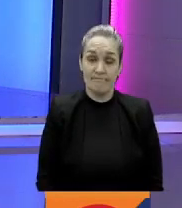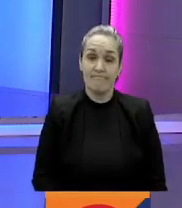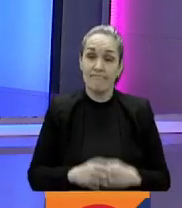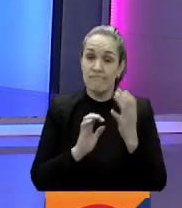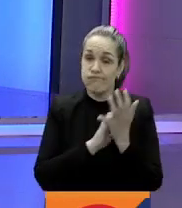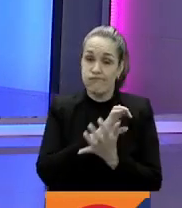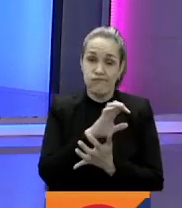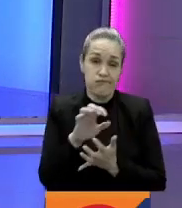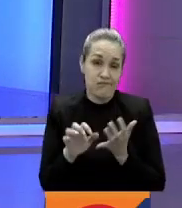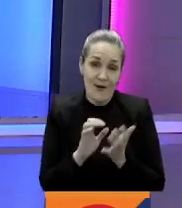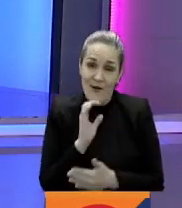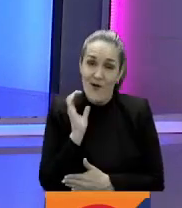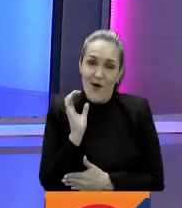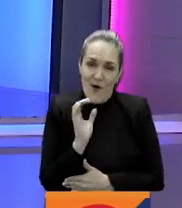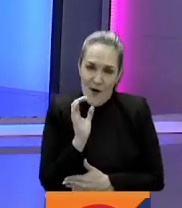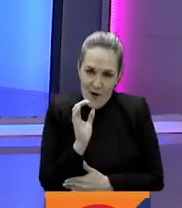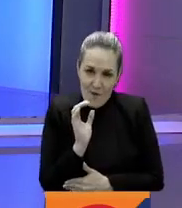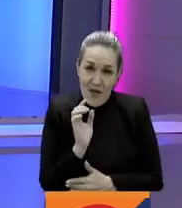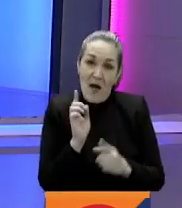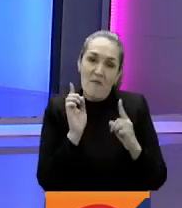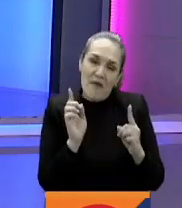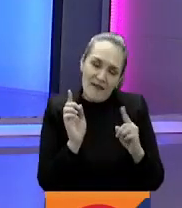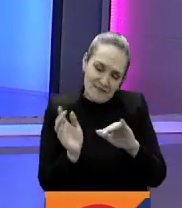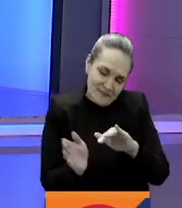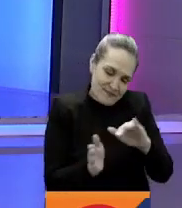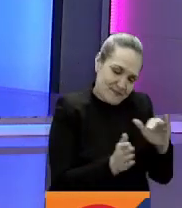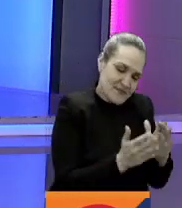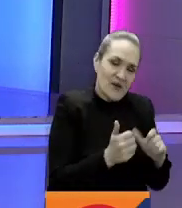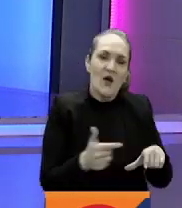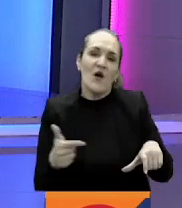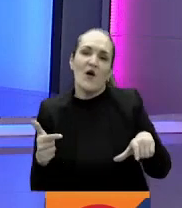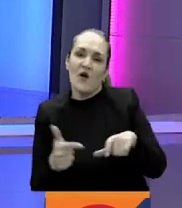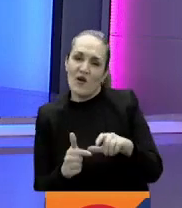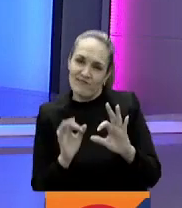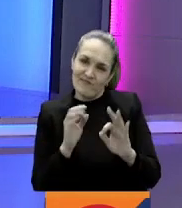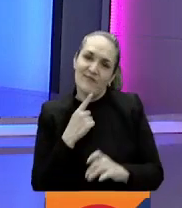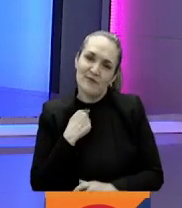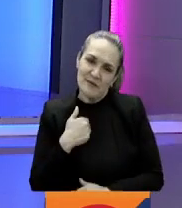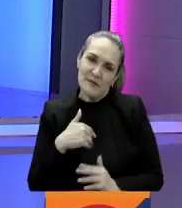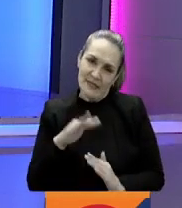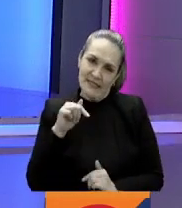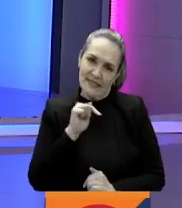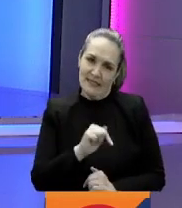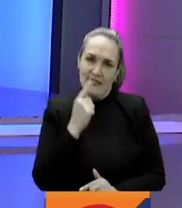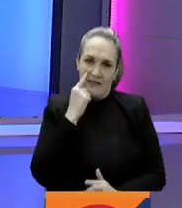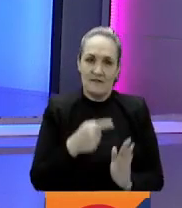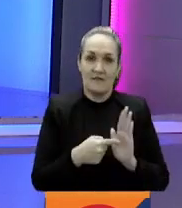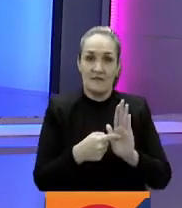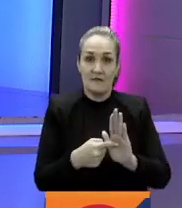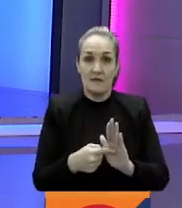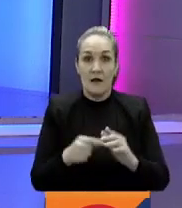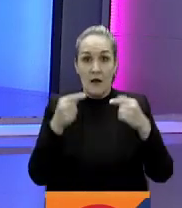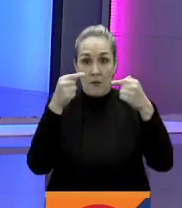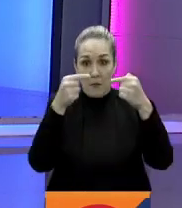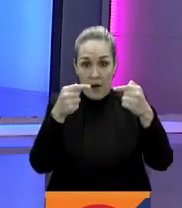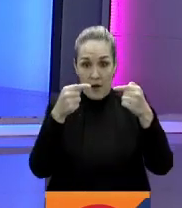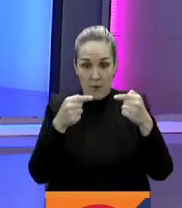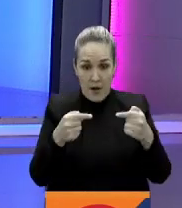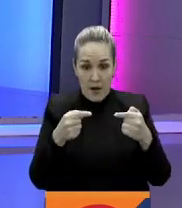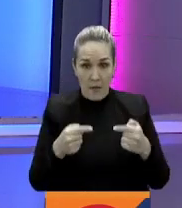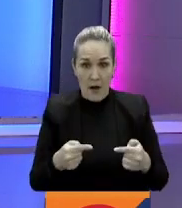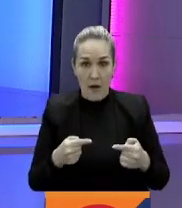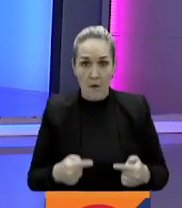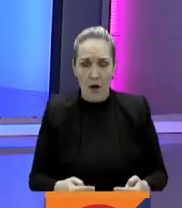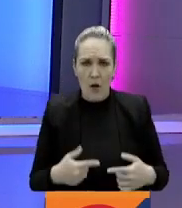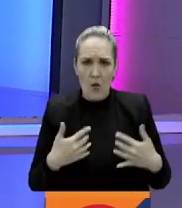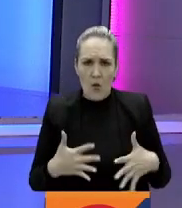fútbol colombiano, pasamos a la acción y los goles, que es lo que nos gusta realmente a todos. Con los 5 partidos sin derrota que ya suma el